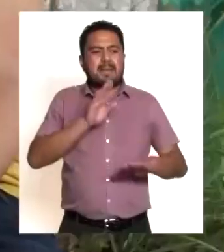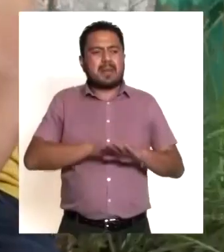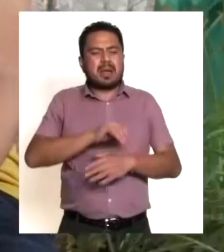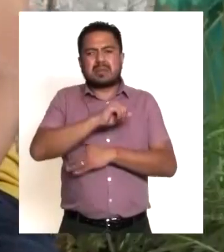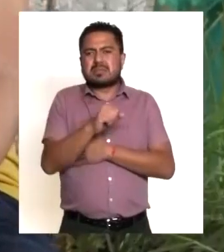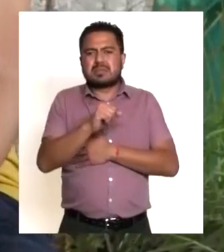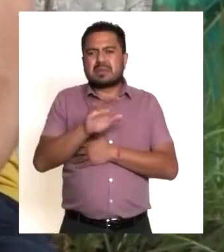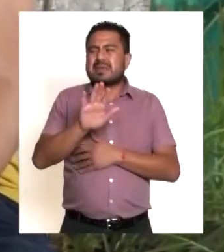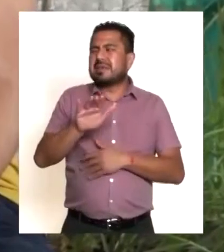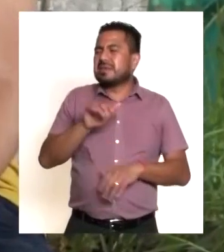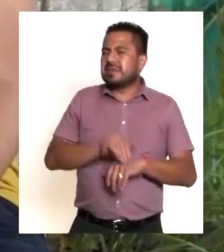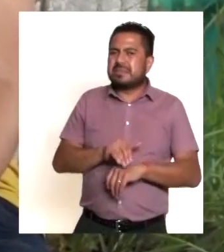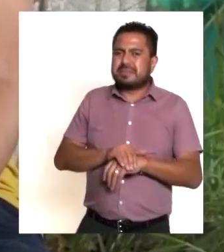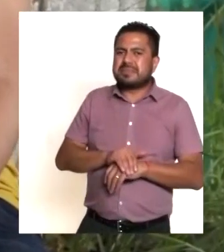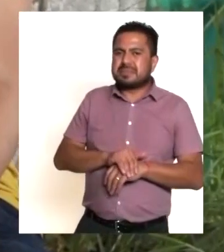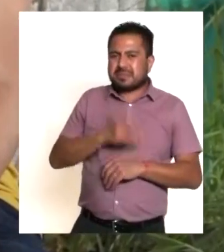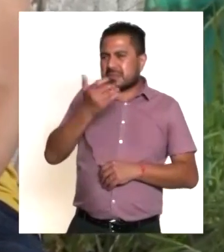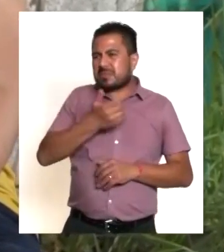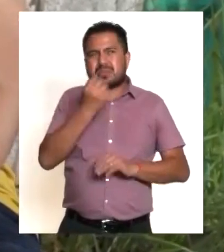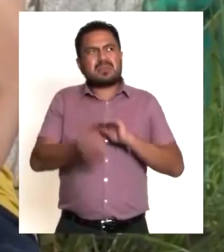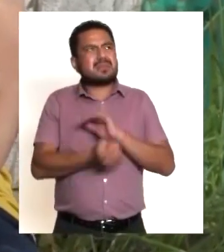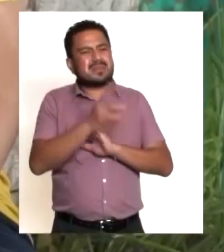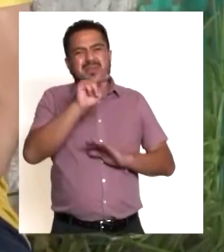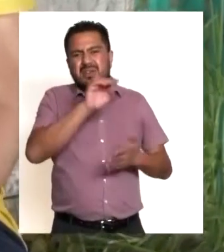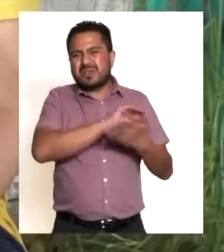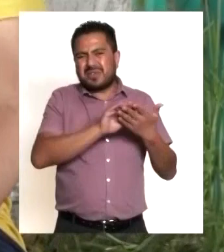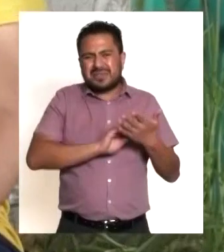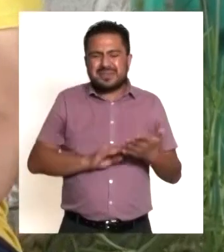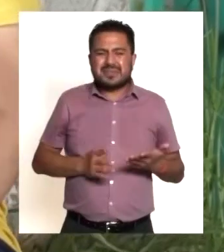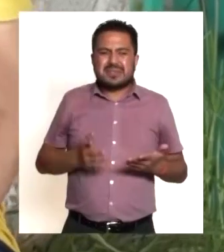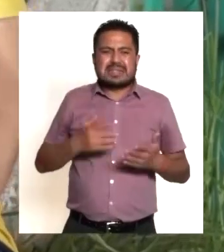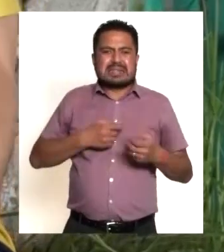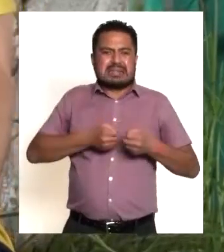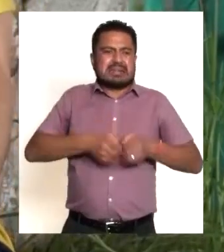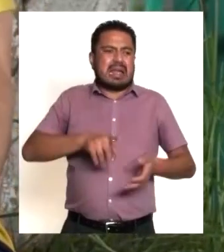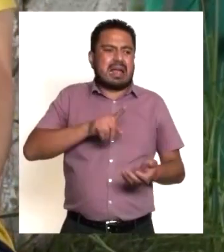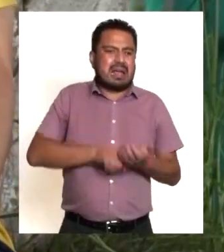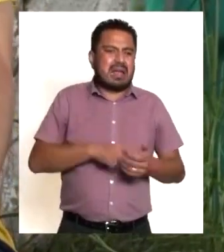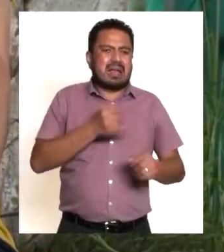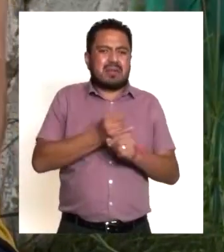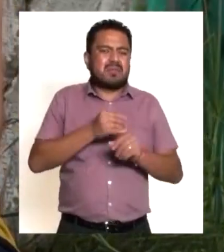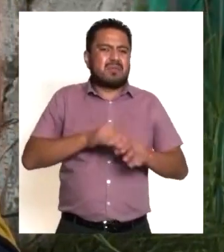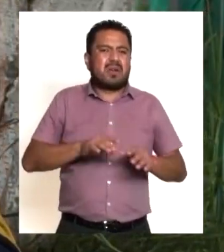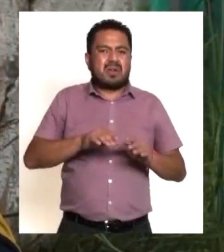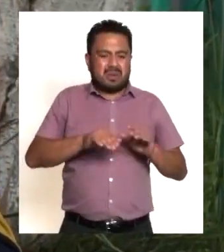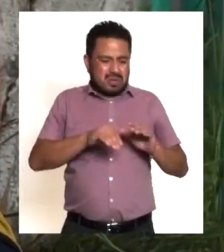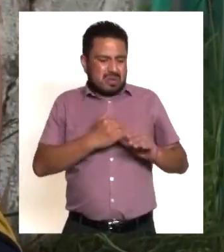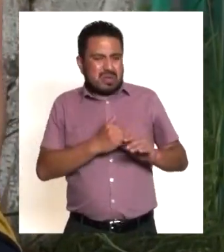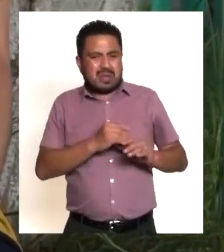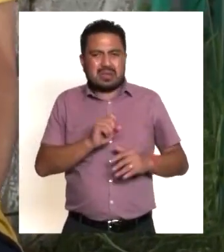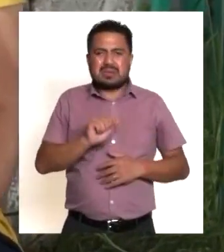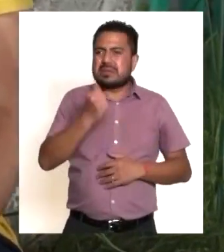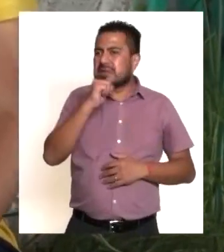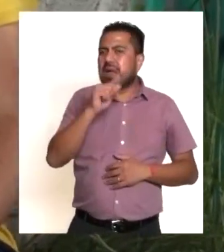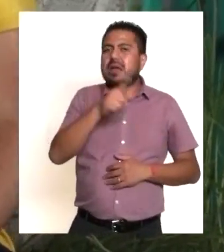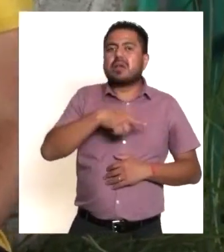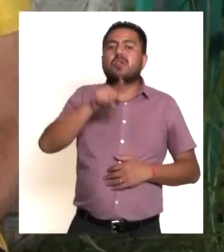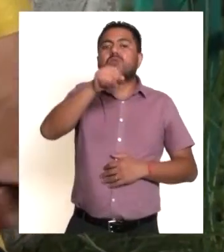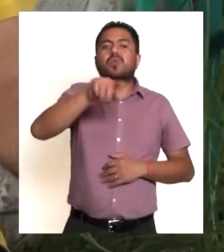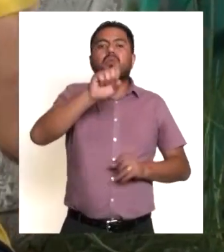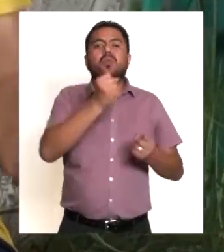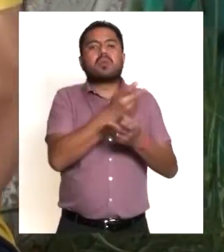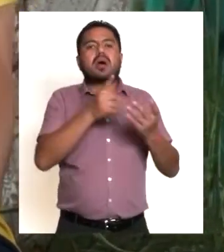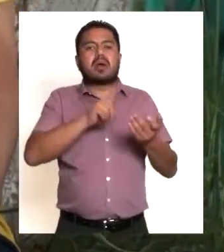quepan. Ay, amiga, sueles a la nube, no las borres. Es que ya se me van a acabar los datos. ¿Y